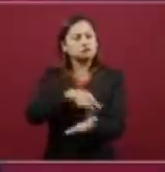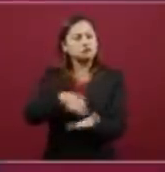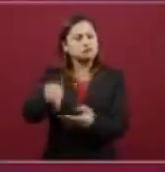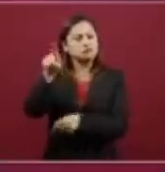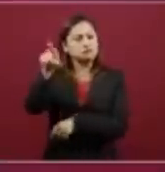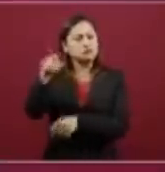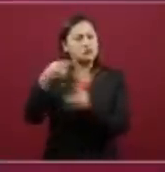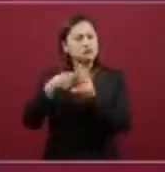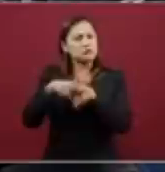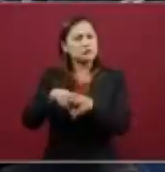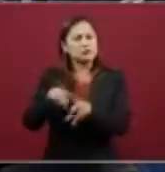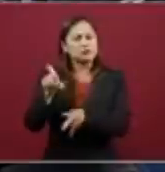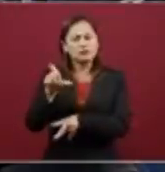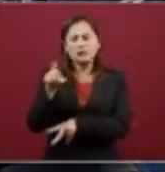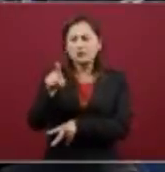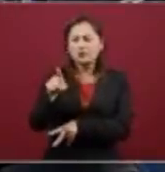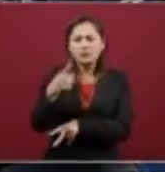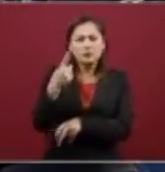abril,